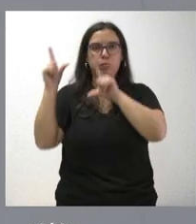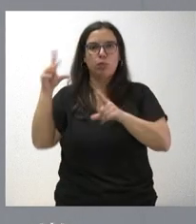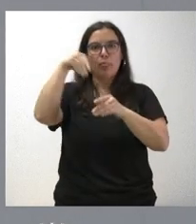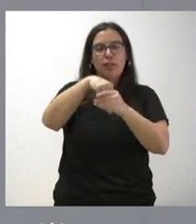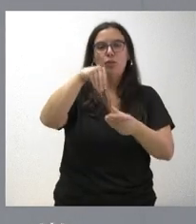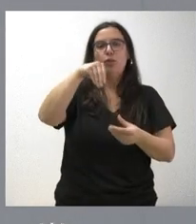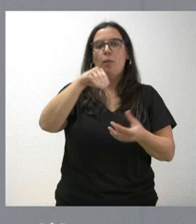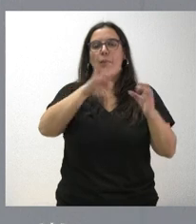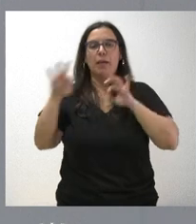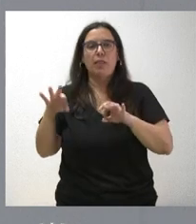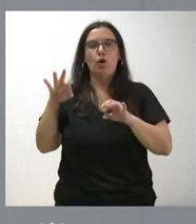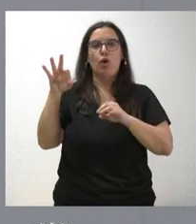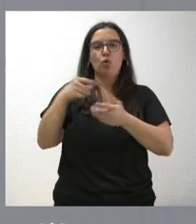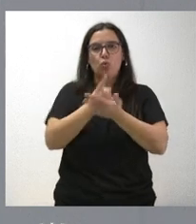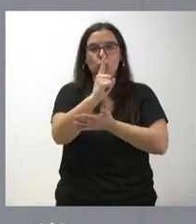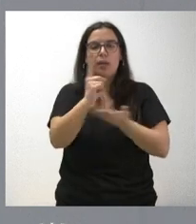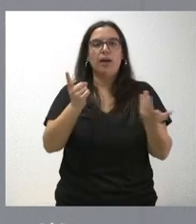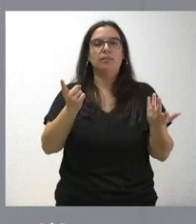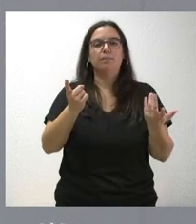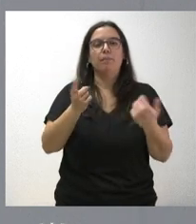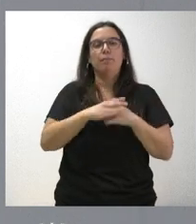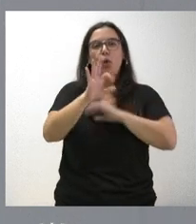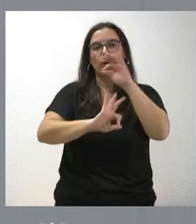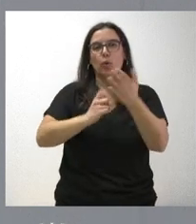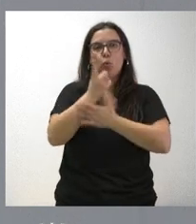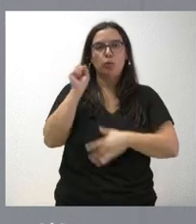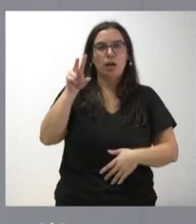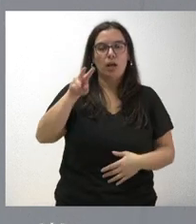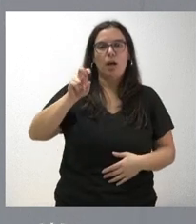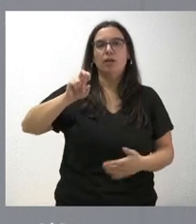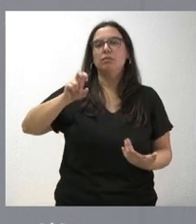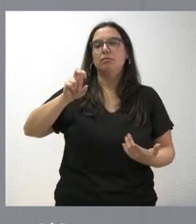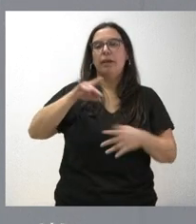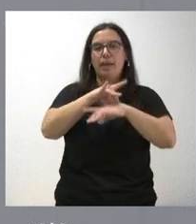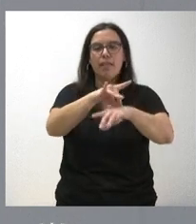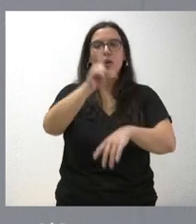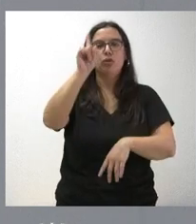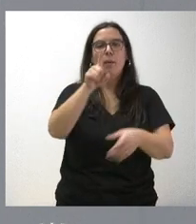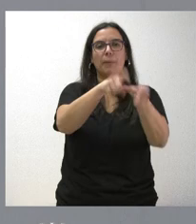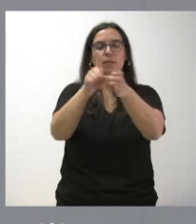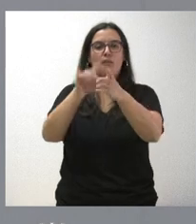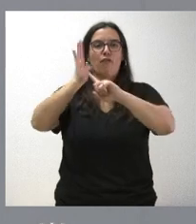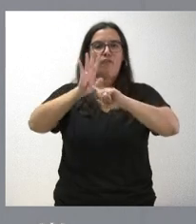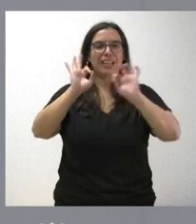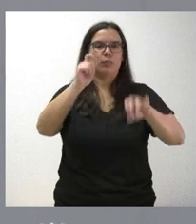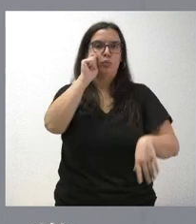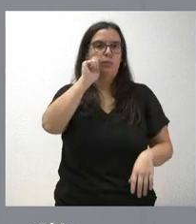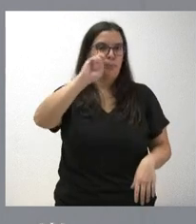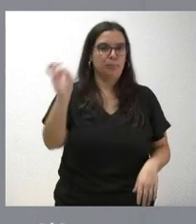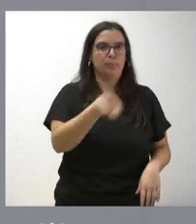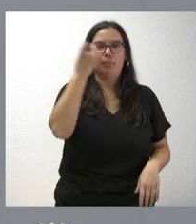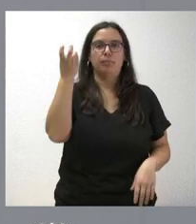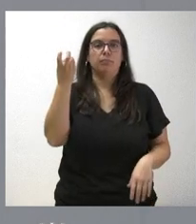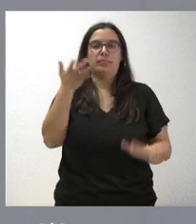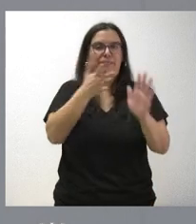acondicionamiento y señalización de rutas organización de rutas de senderismo guiadas o participación en ferias de turismo como ven